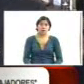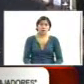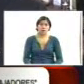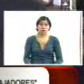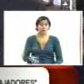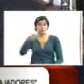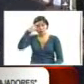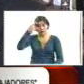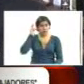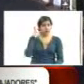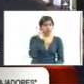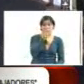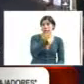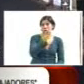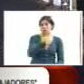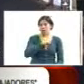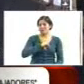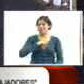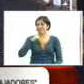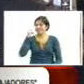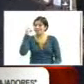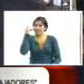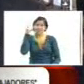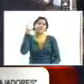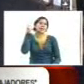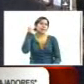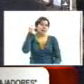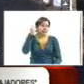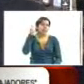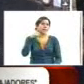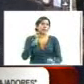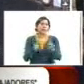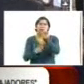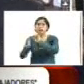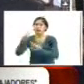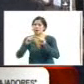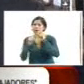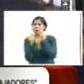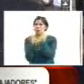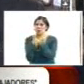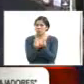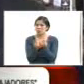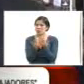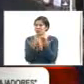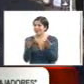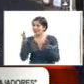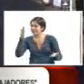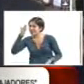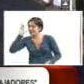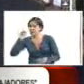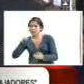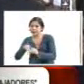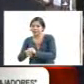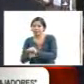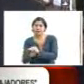Y por eso entiendo que algunos sectores parece una infiltración de